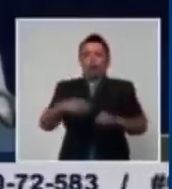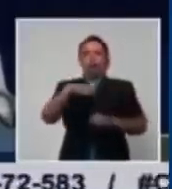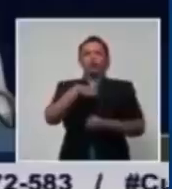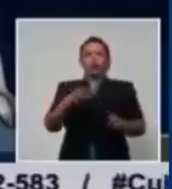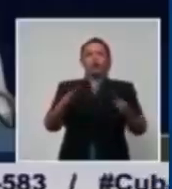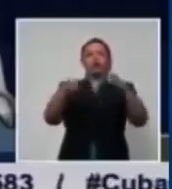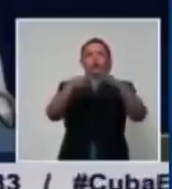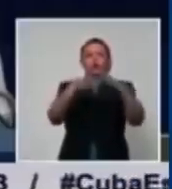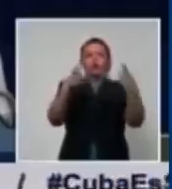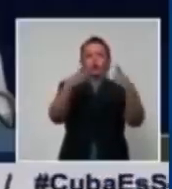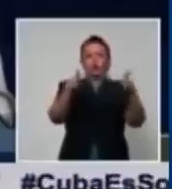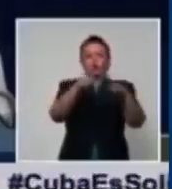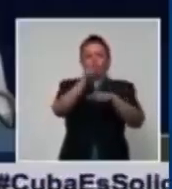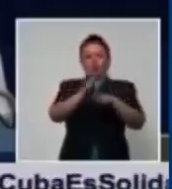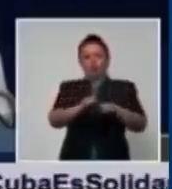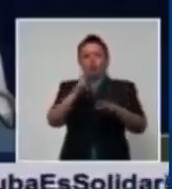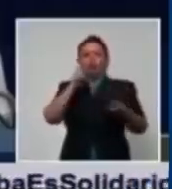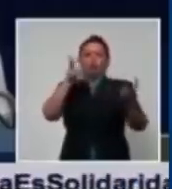por COVID,